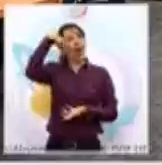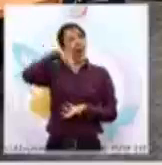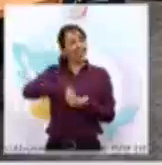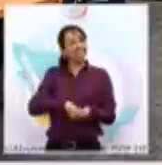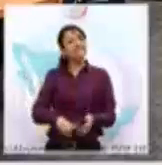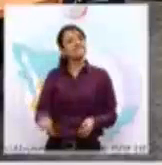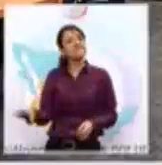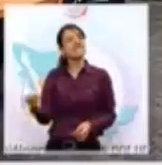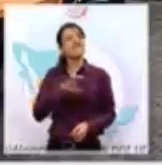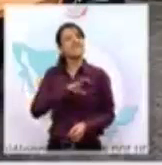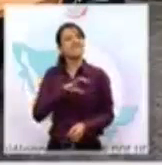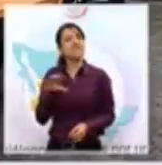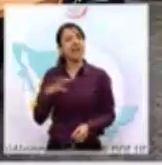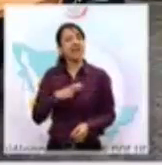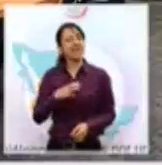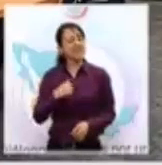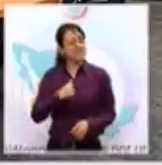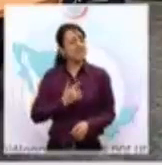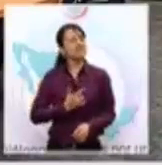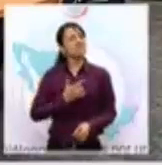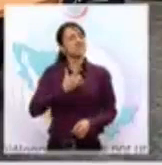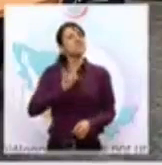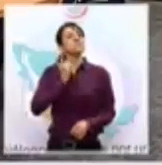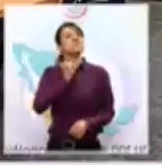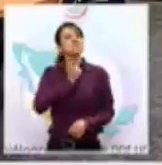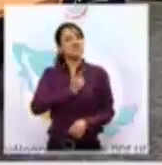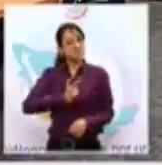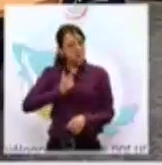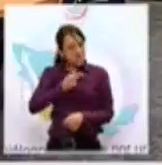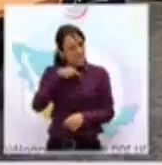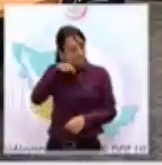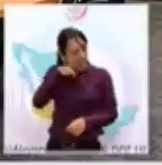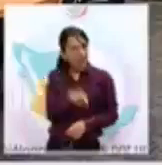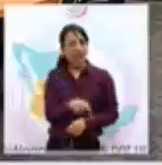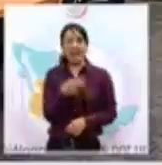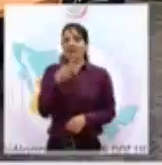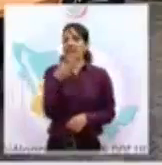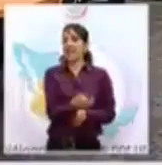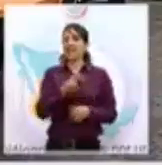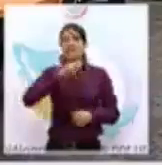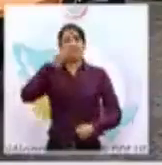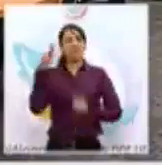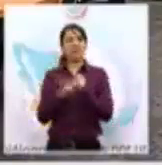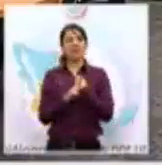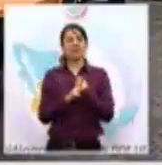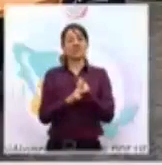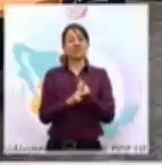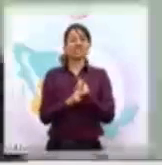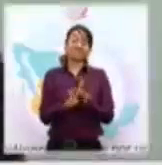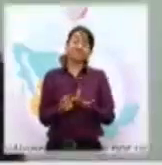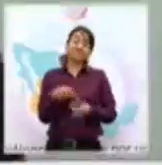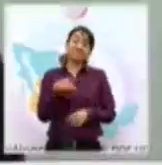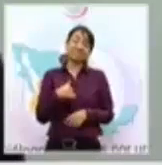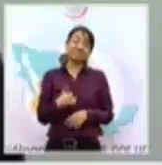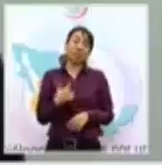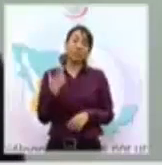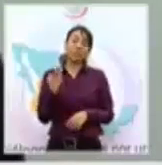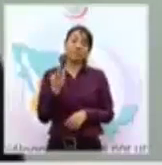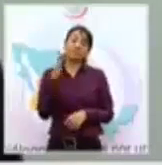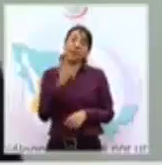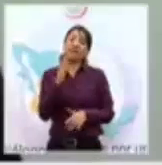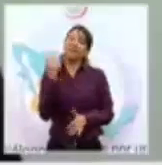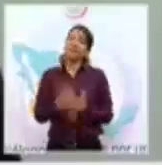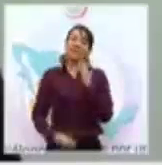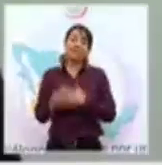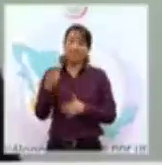ese país. Y creo que hace mucho tiempo que no siento que nos pasa eso a los mexicanos.